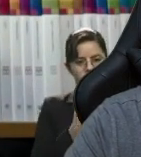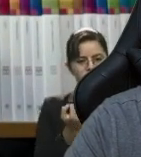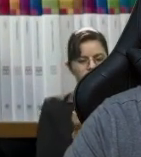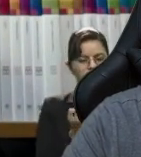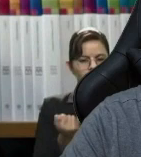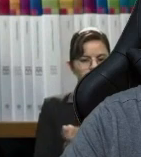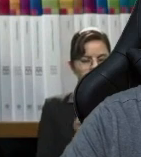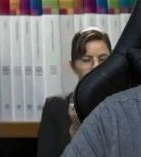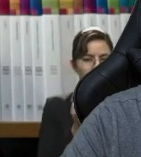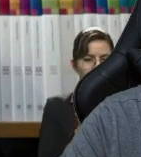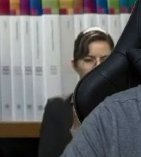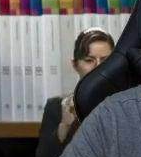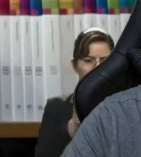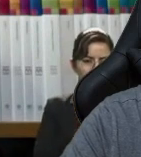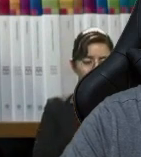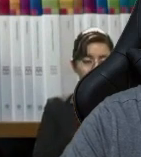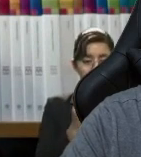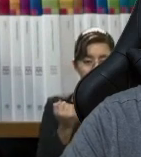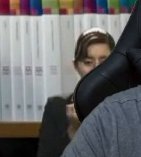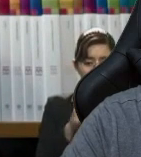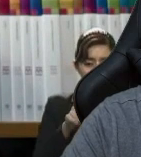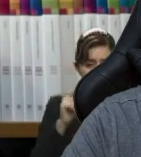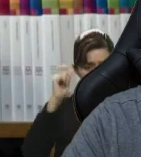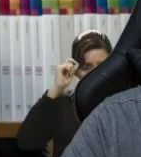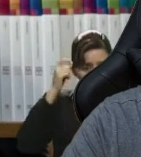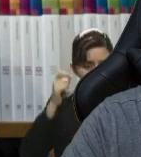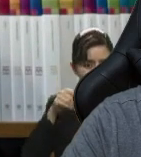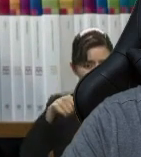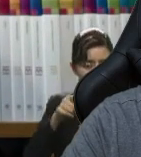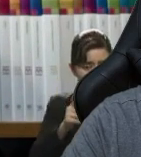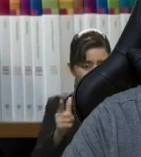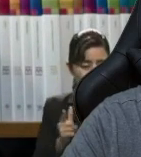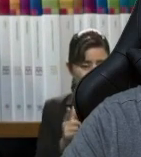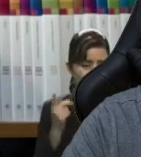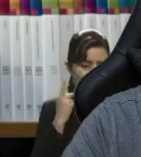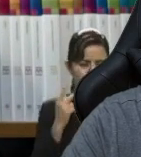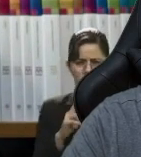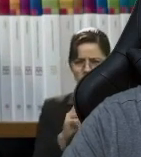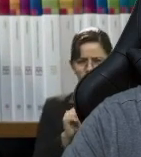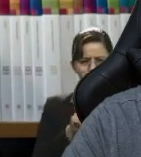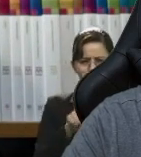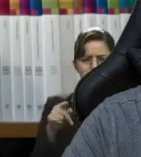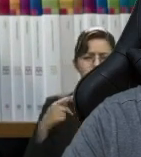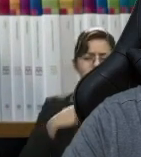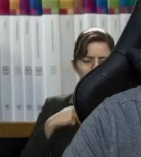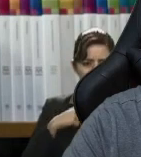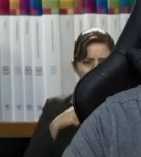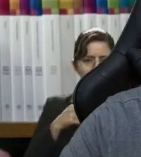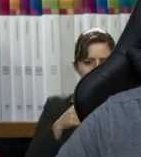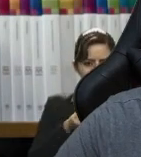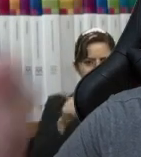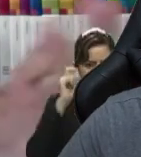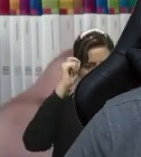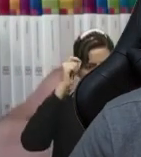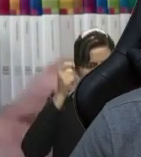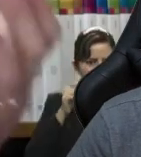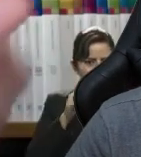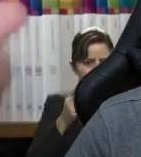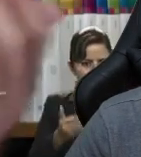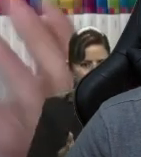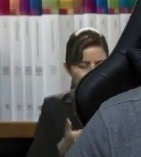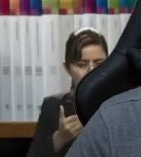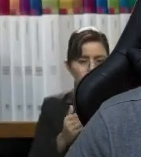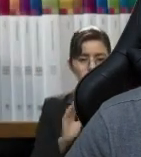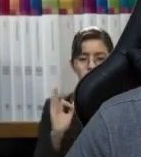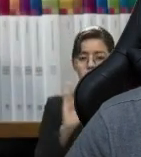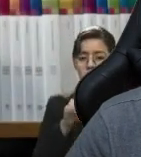no trabajamos para los partidos trabajamos para los ciudadanos trabajamos para las reglas del juego los partidos si obtienen los votos